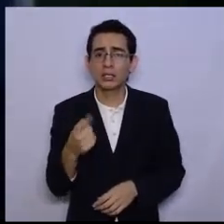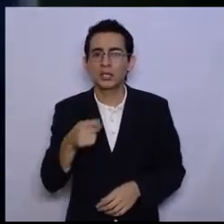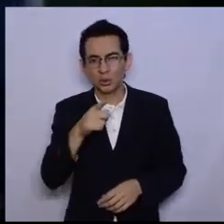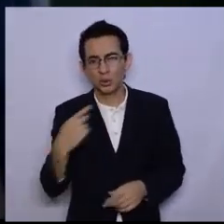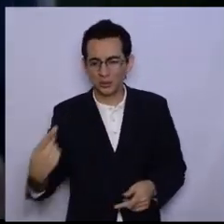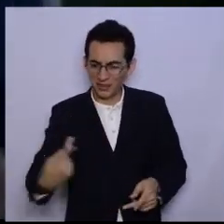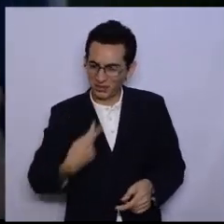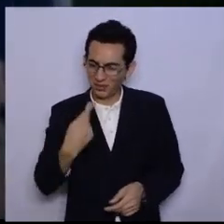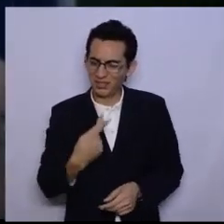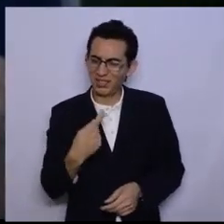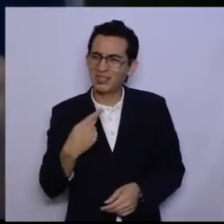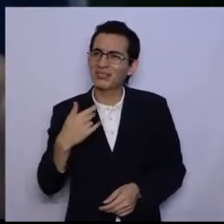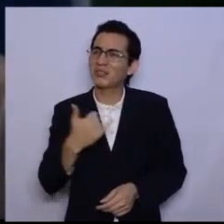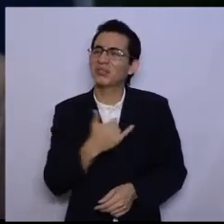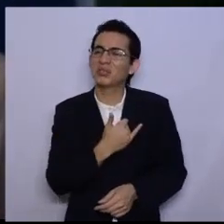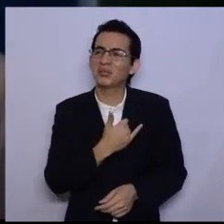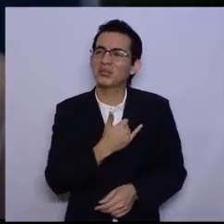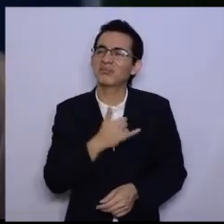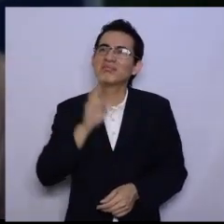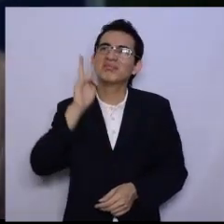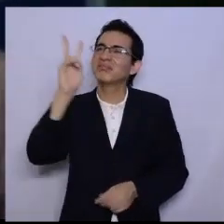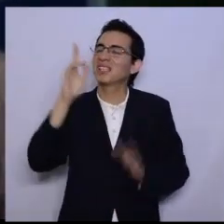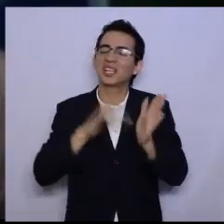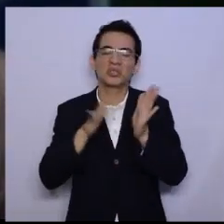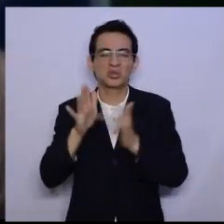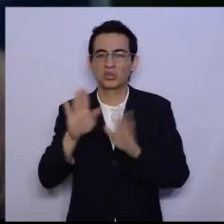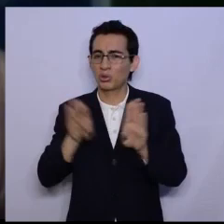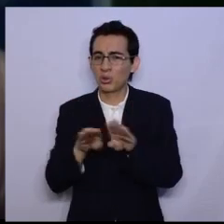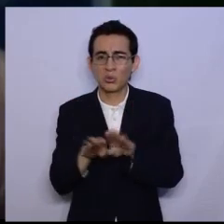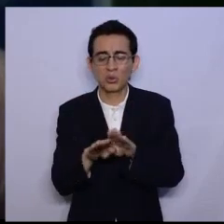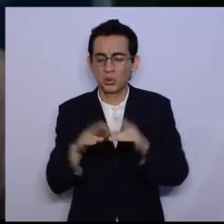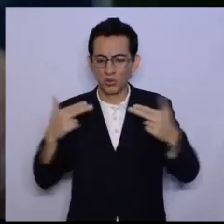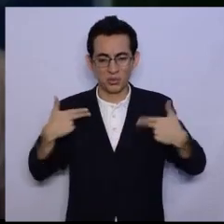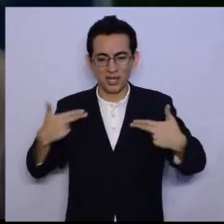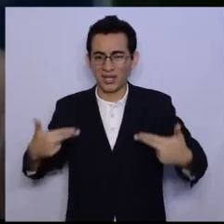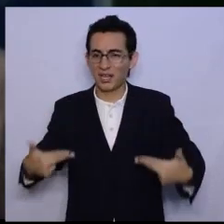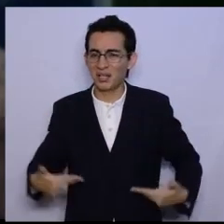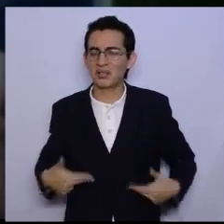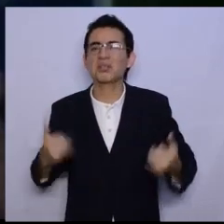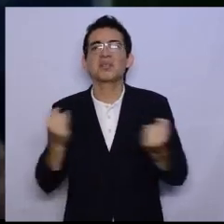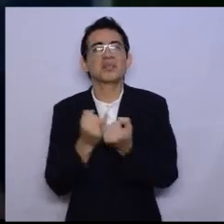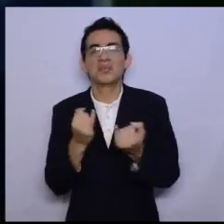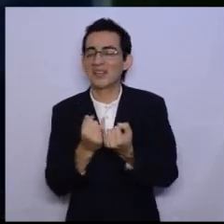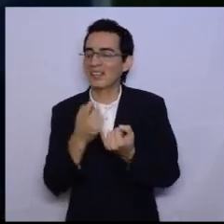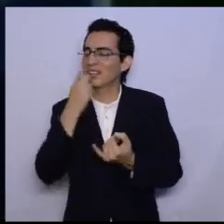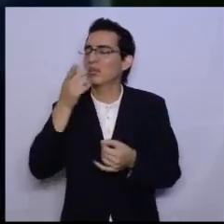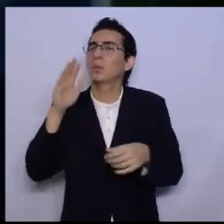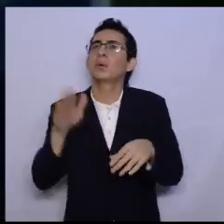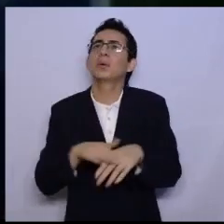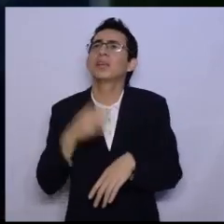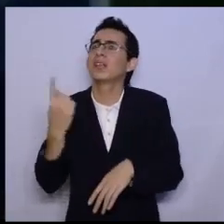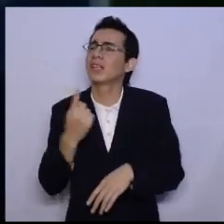Pregunta que no te ofenderá, Señor, porque Jesús mismo, como humano, dijo, ¿por qué?